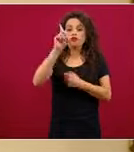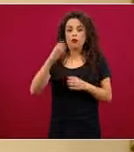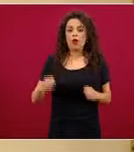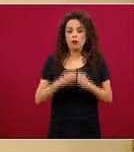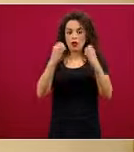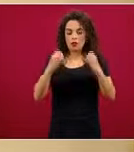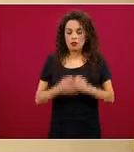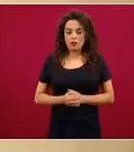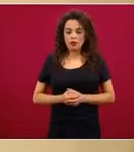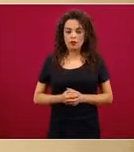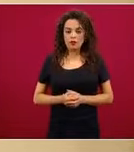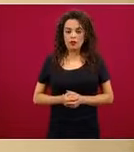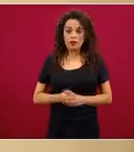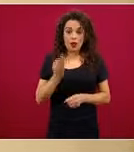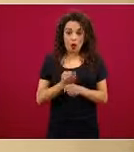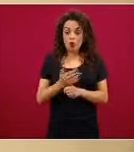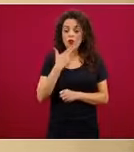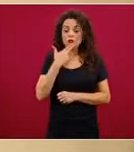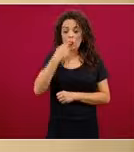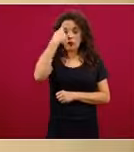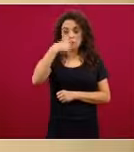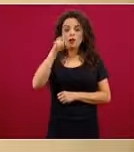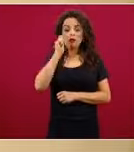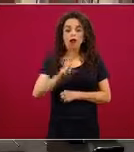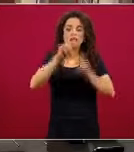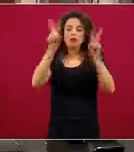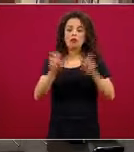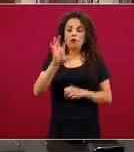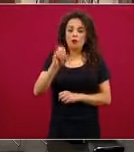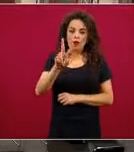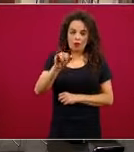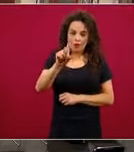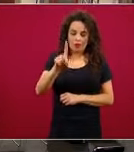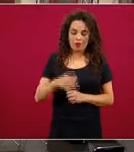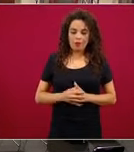desplegado hoy en el tema de COVID. La que sigue, por favor.